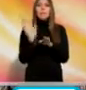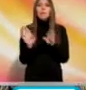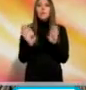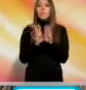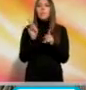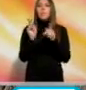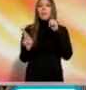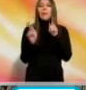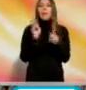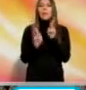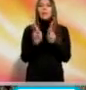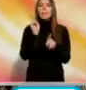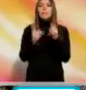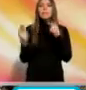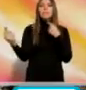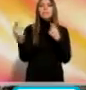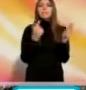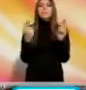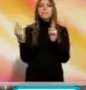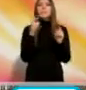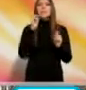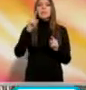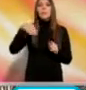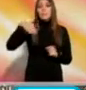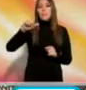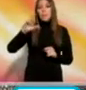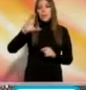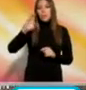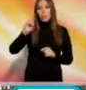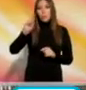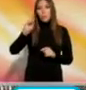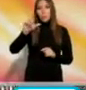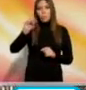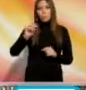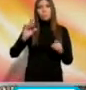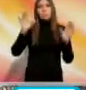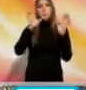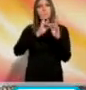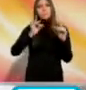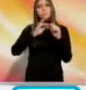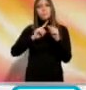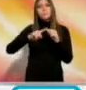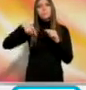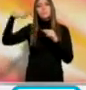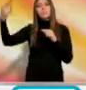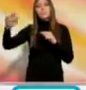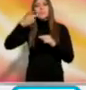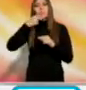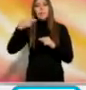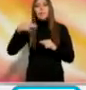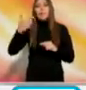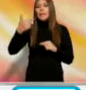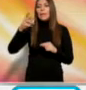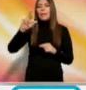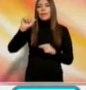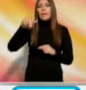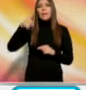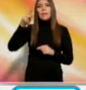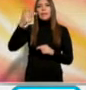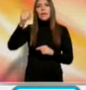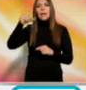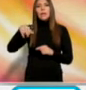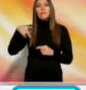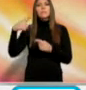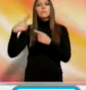a través del cual Marco Polo le cuenta al Gran Khan cada una de